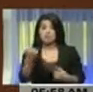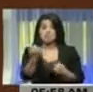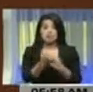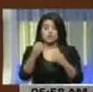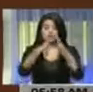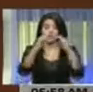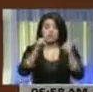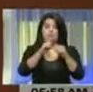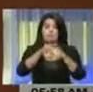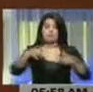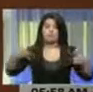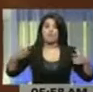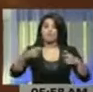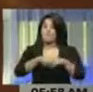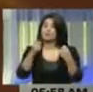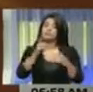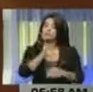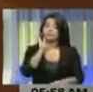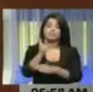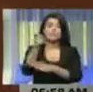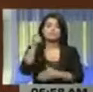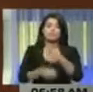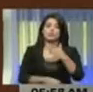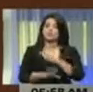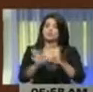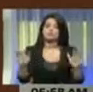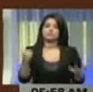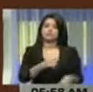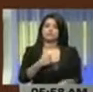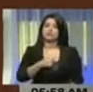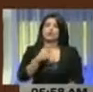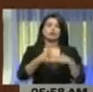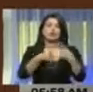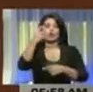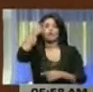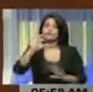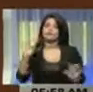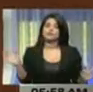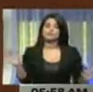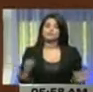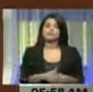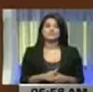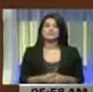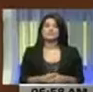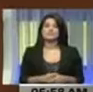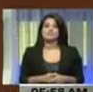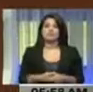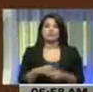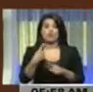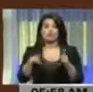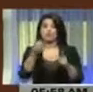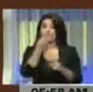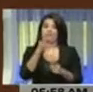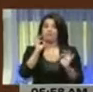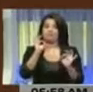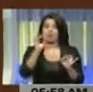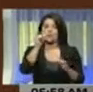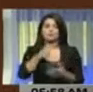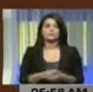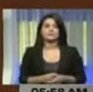multiplicar panes, aplíquese la multa nuestra de cada día. Sin lugar a duda, otro gran comentario de